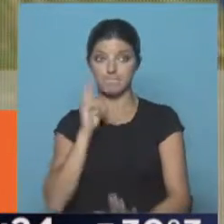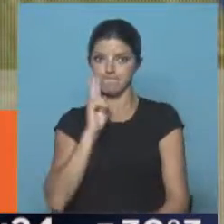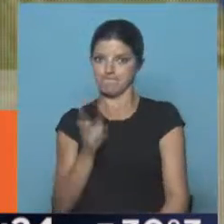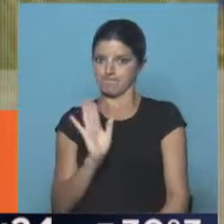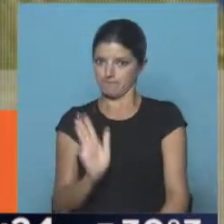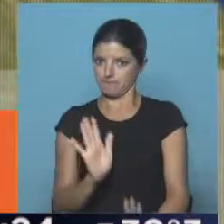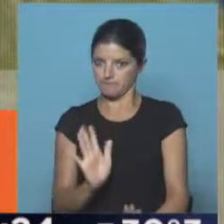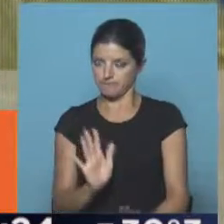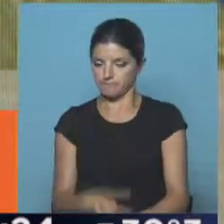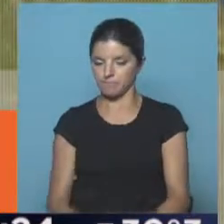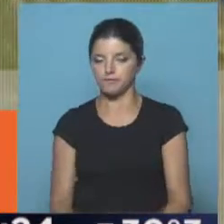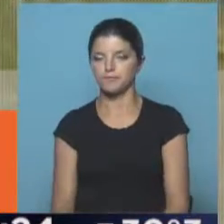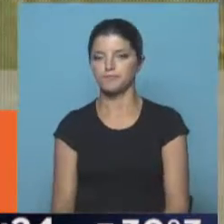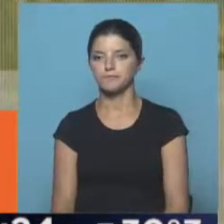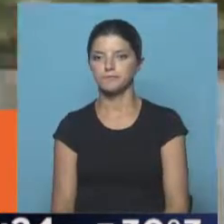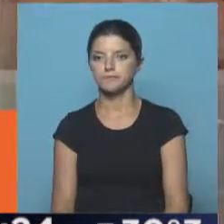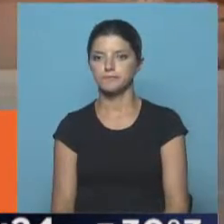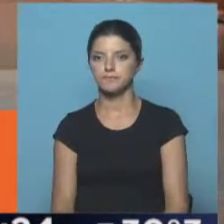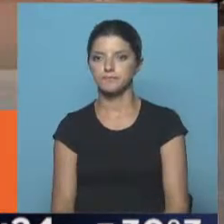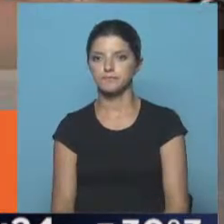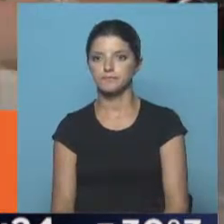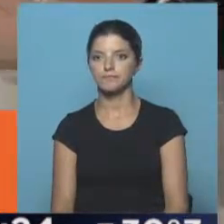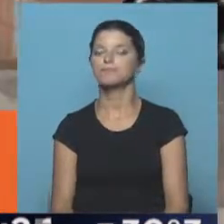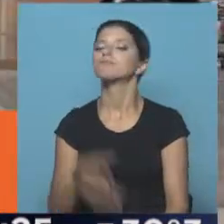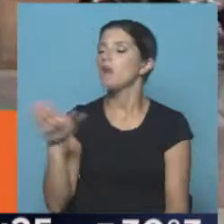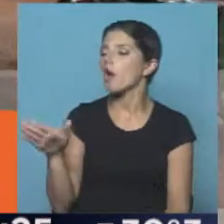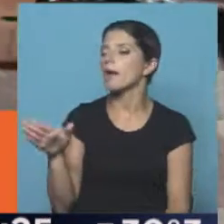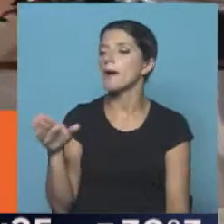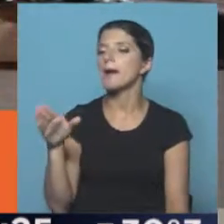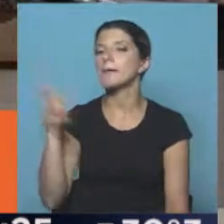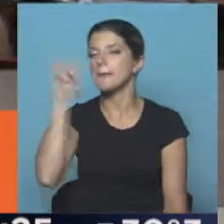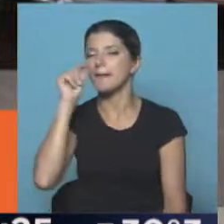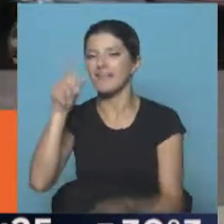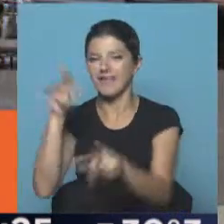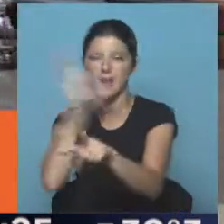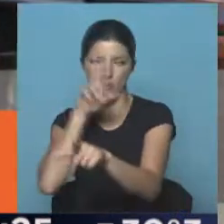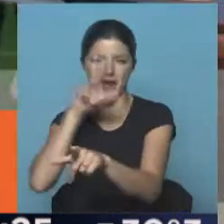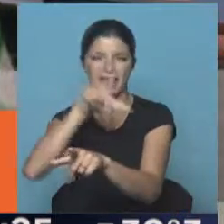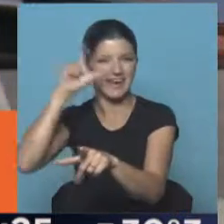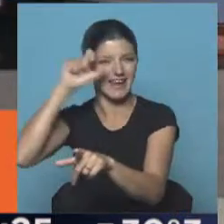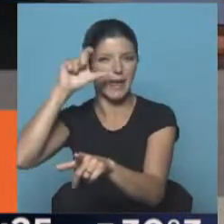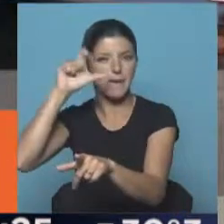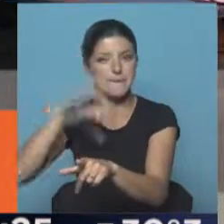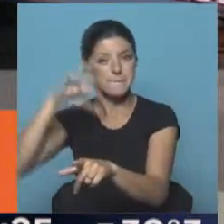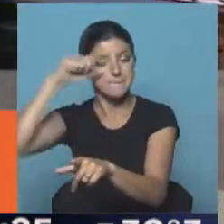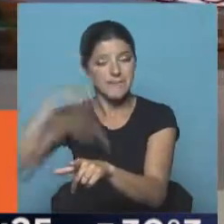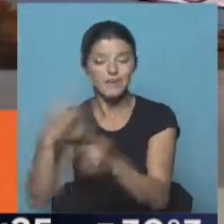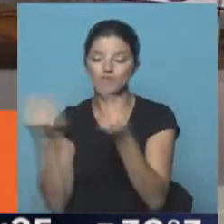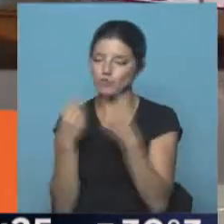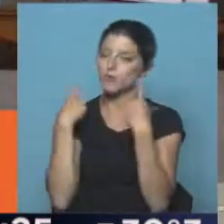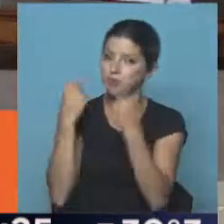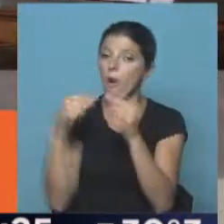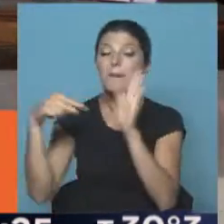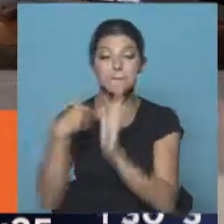Ahora, Jorge, el padre de Marine Le Pen era un personaje repudiado en general, digamos. Marine tiene